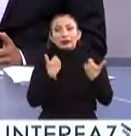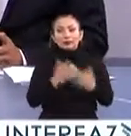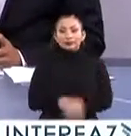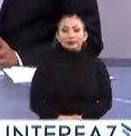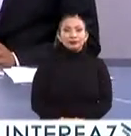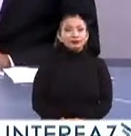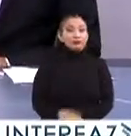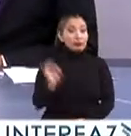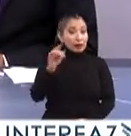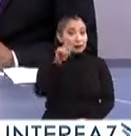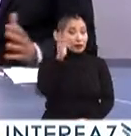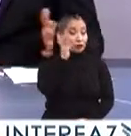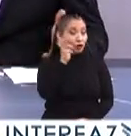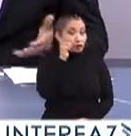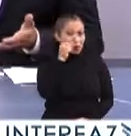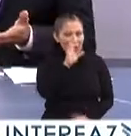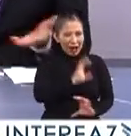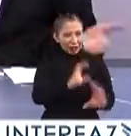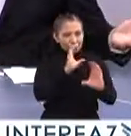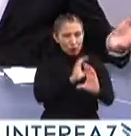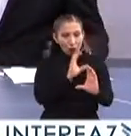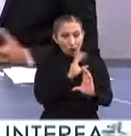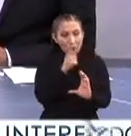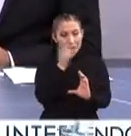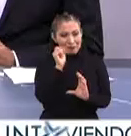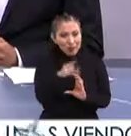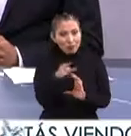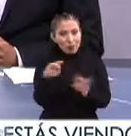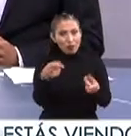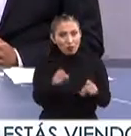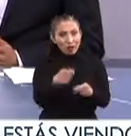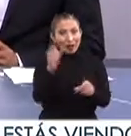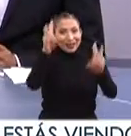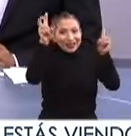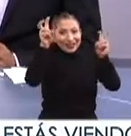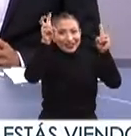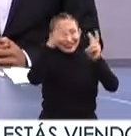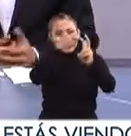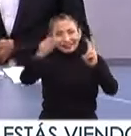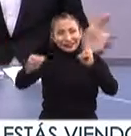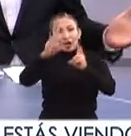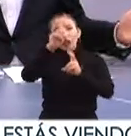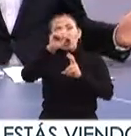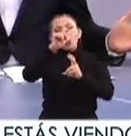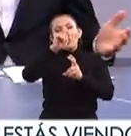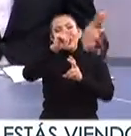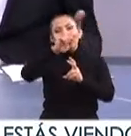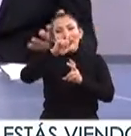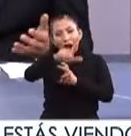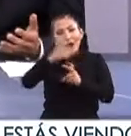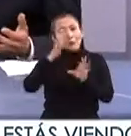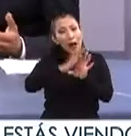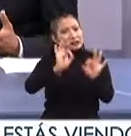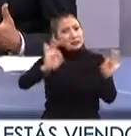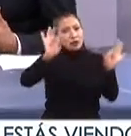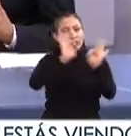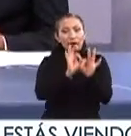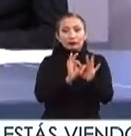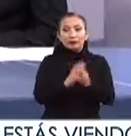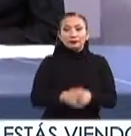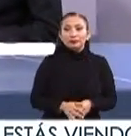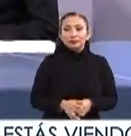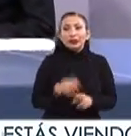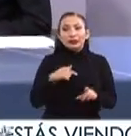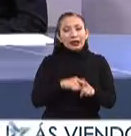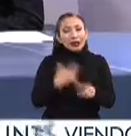creo que si alguien escucha una de estas canciones, que precisamente la canción que lleva el título de este documental, pues es la más emblemática y